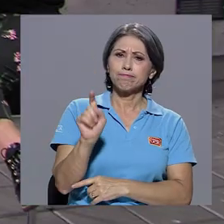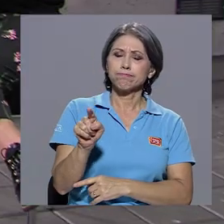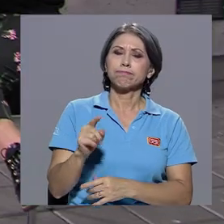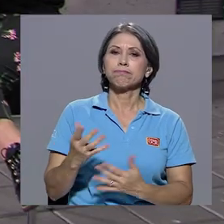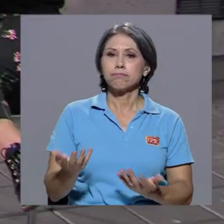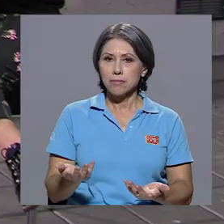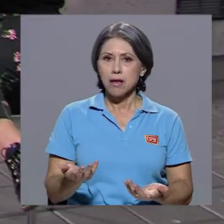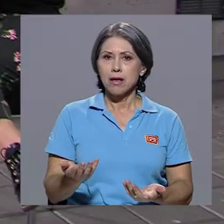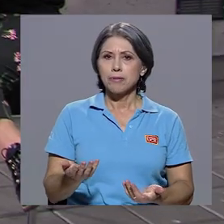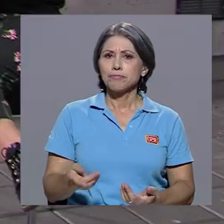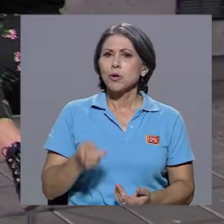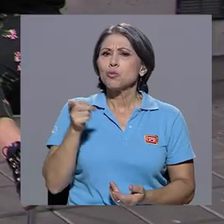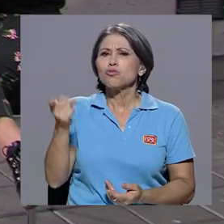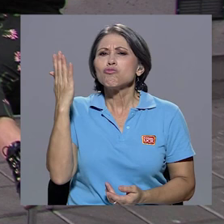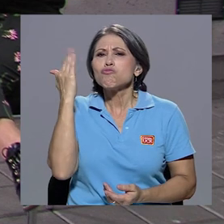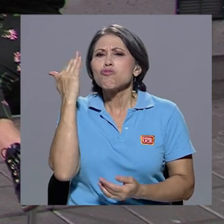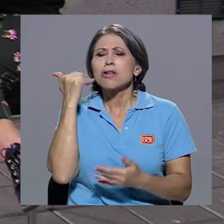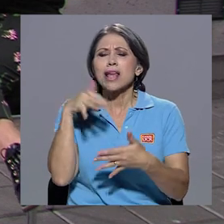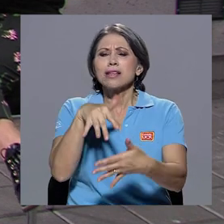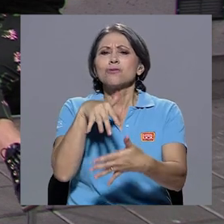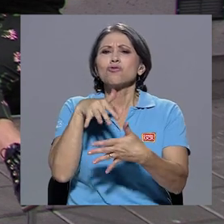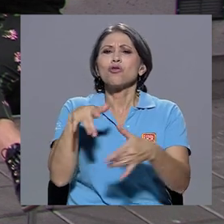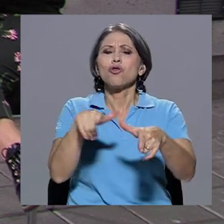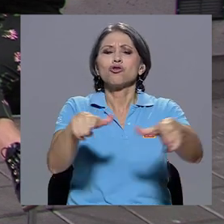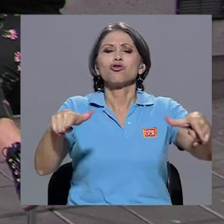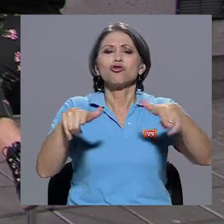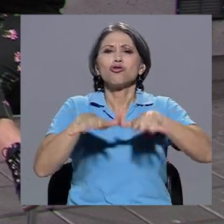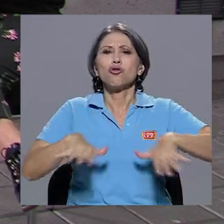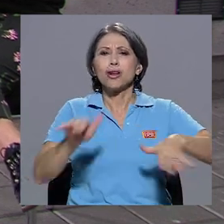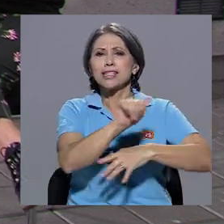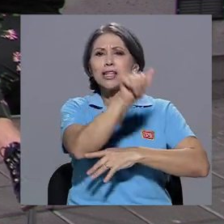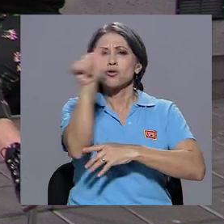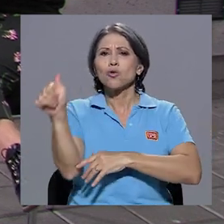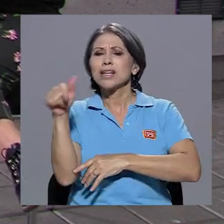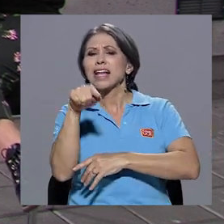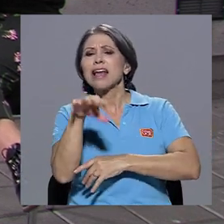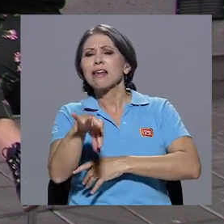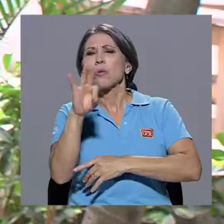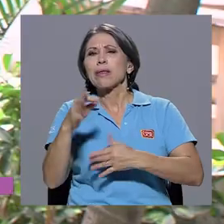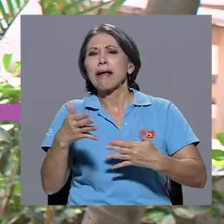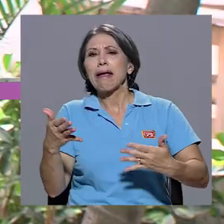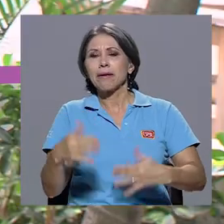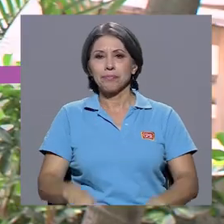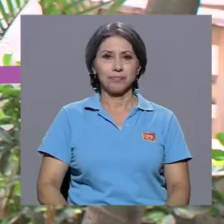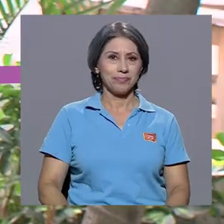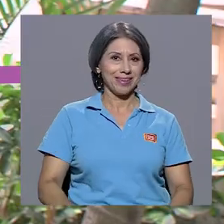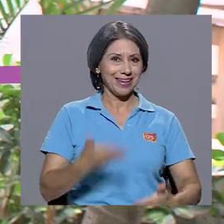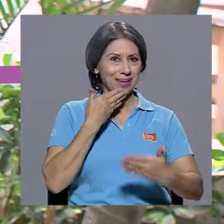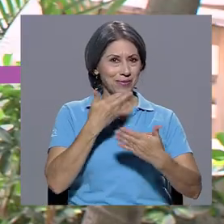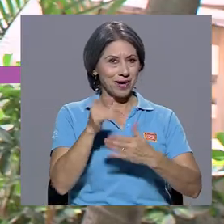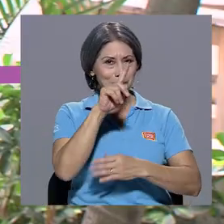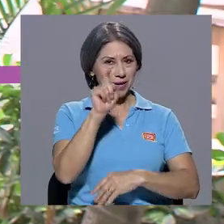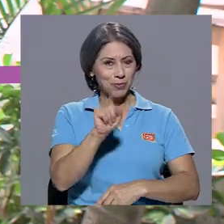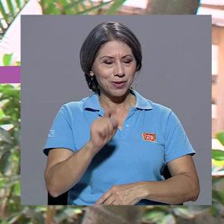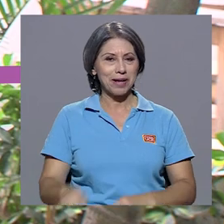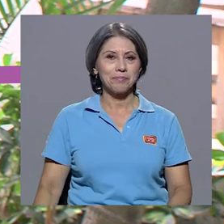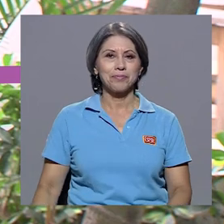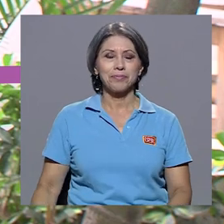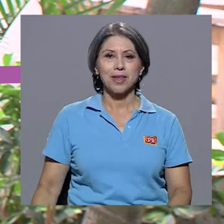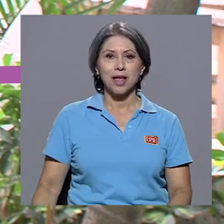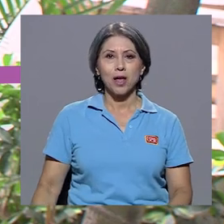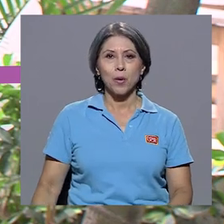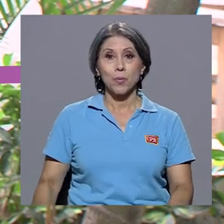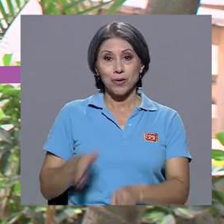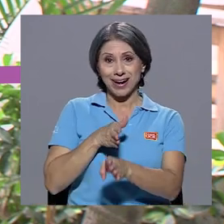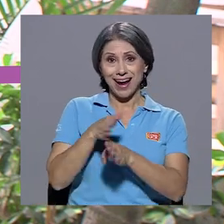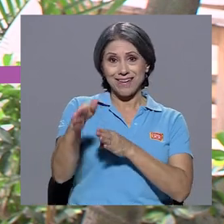es, ¿qué te lleva a estudiar las Zonas Azules? ¿Y qué encontrás ahí en las Zonas Azules? Qué buena pregunta. Bueno, en la carrera